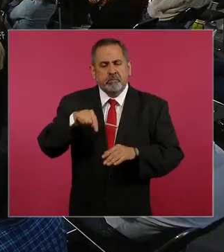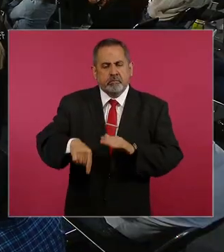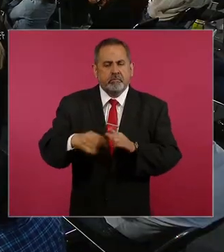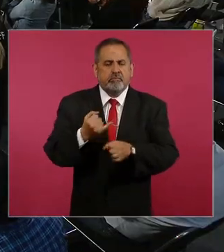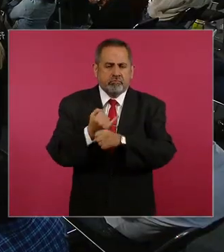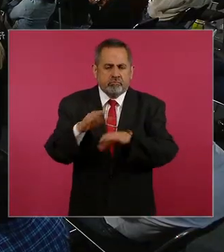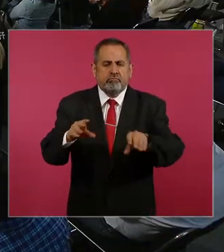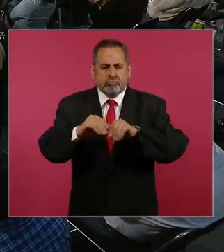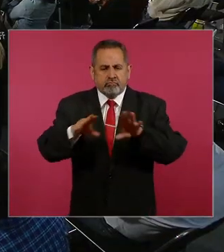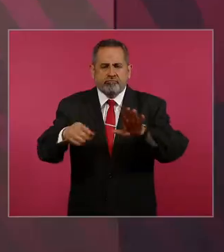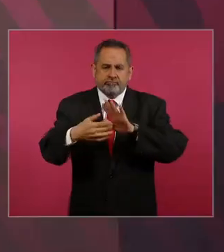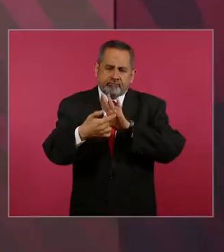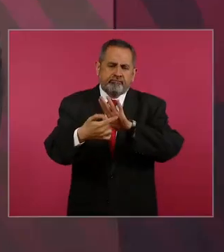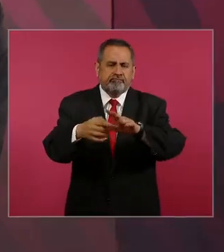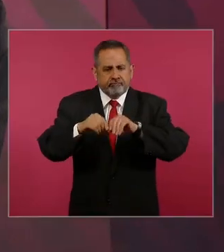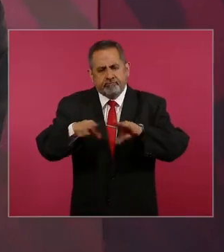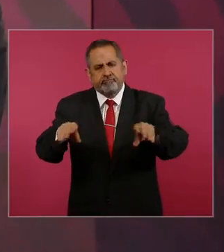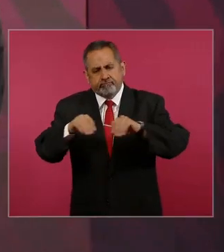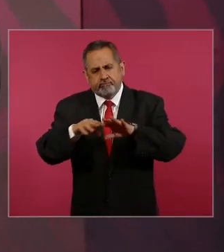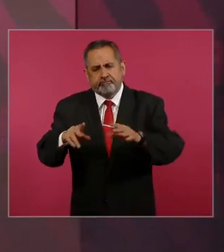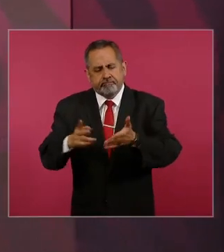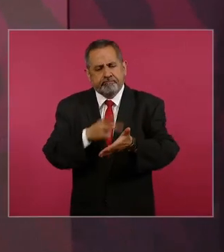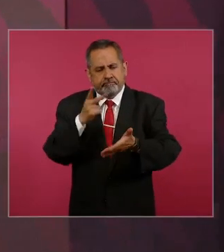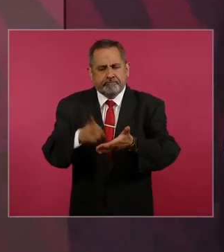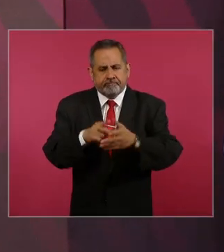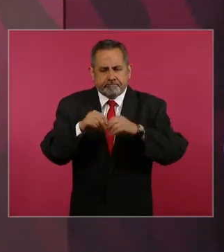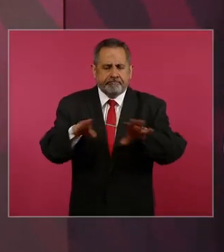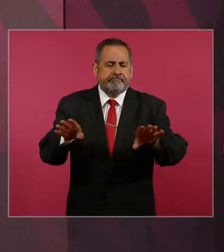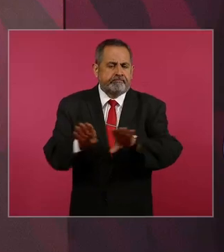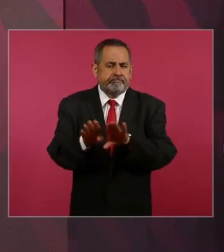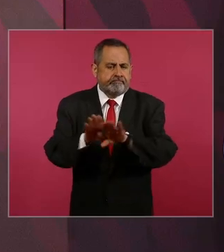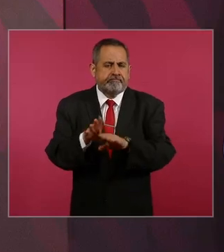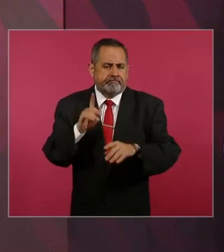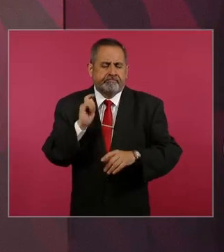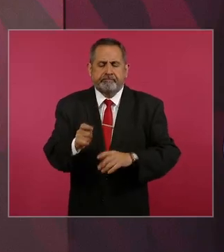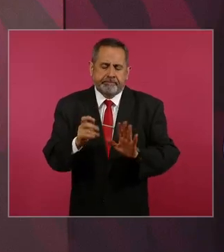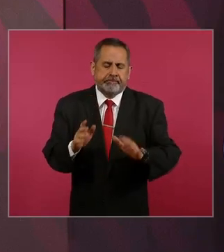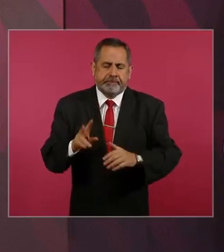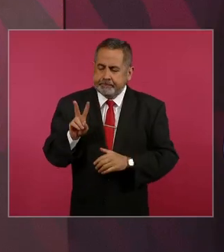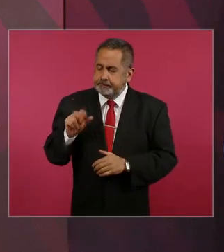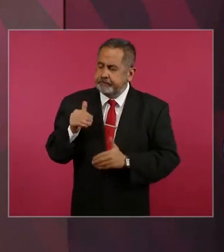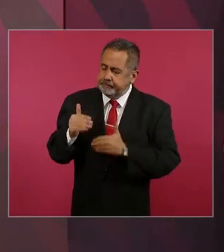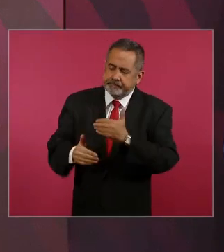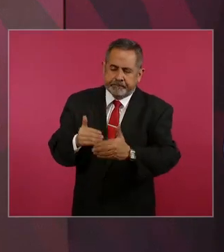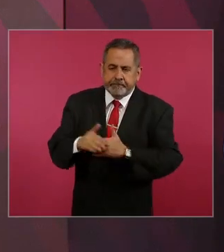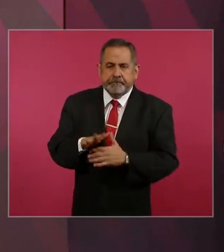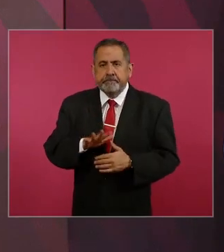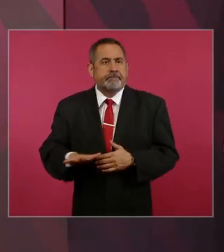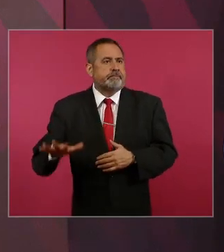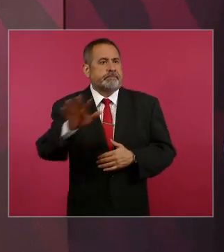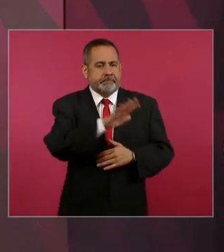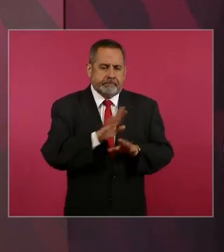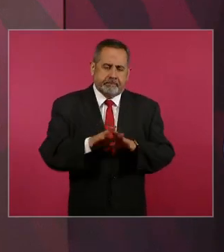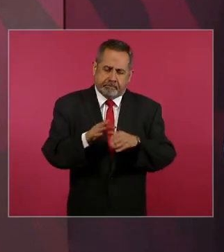informando periódicamente sobre cómo vamos en todo